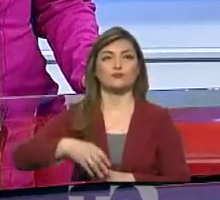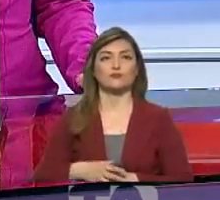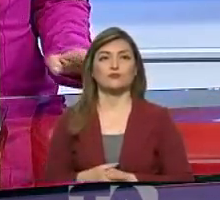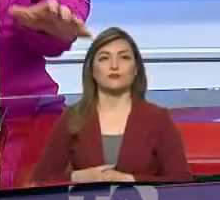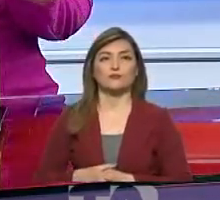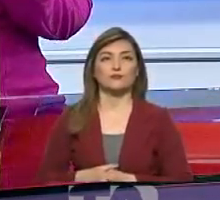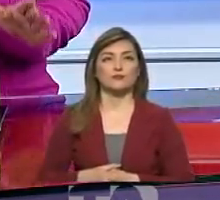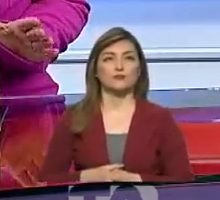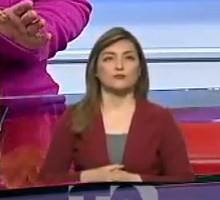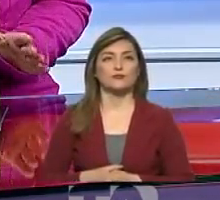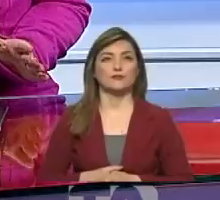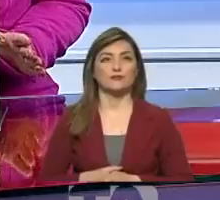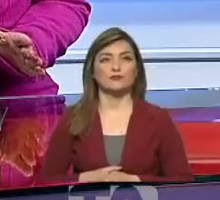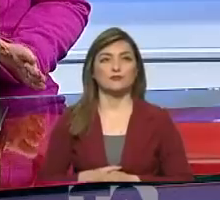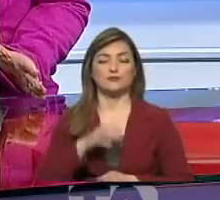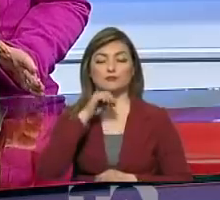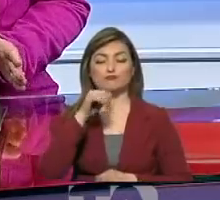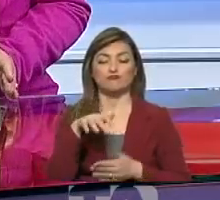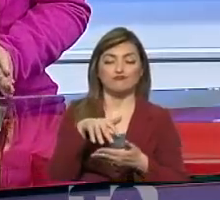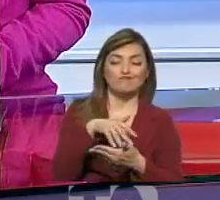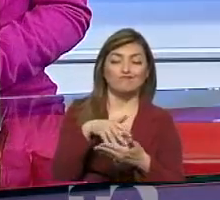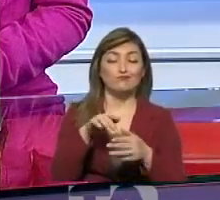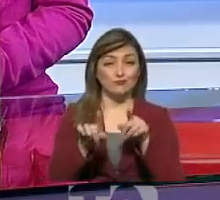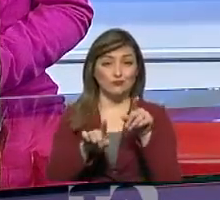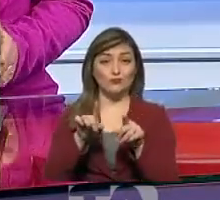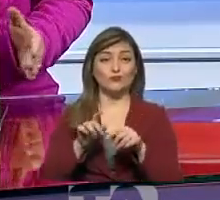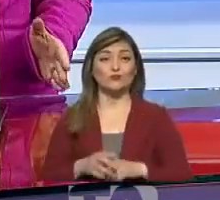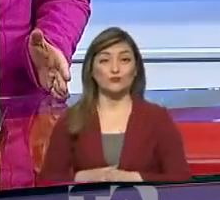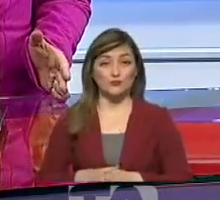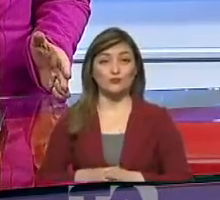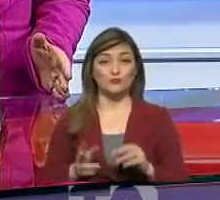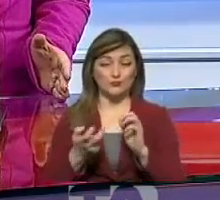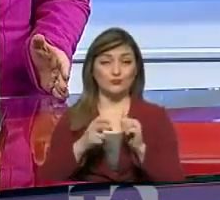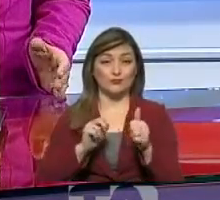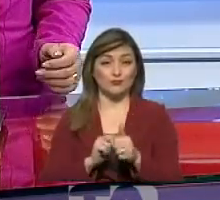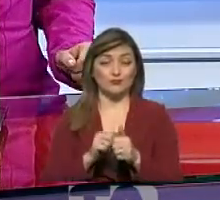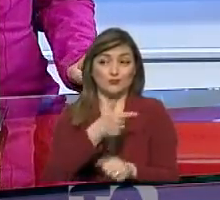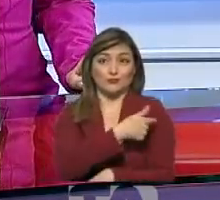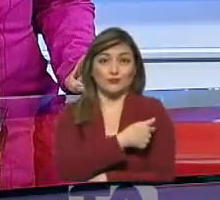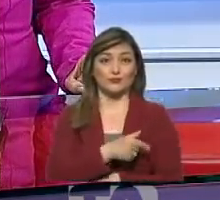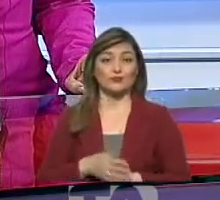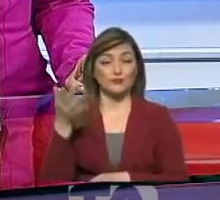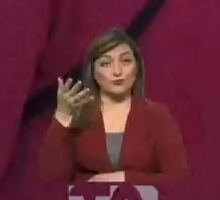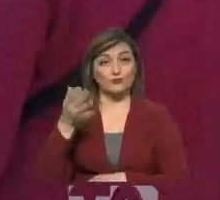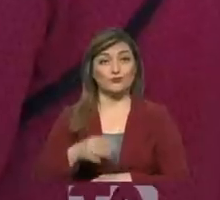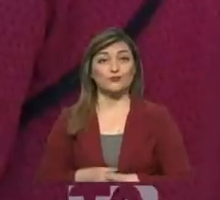Sin embargo, aún se registran inquietudes de algunos ciudadanos y problemas con la inoculación de